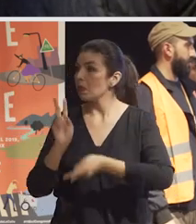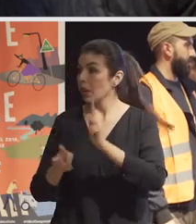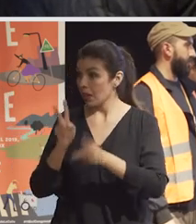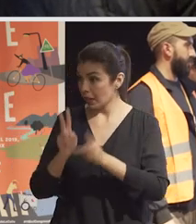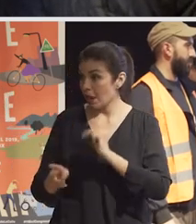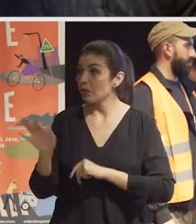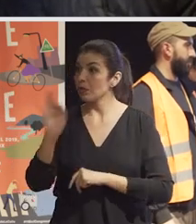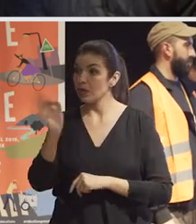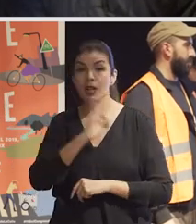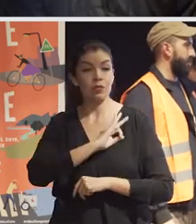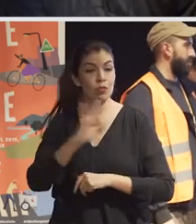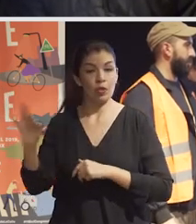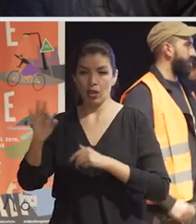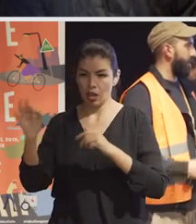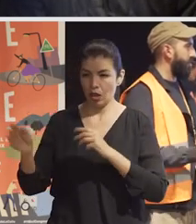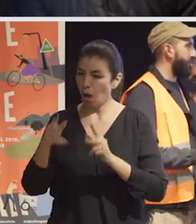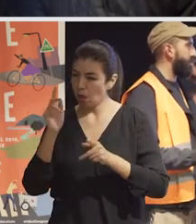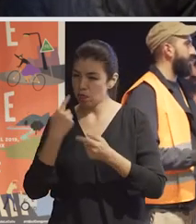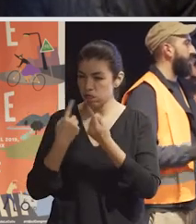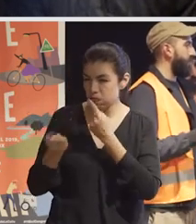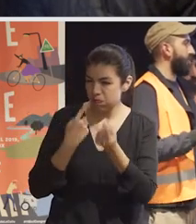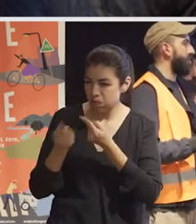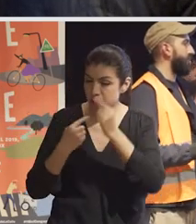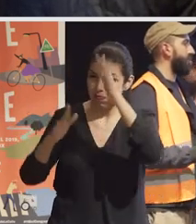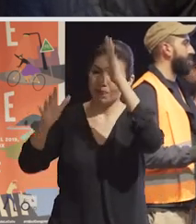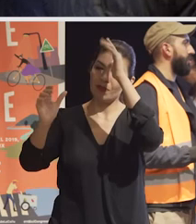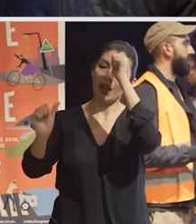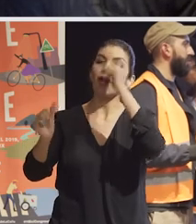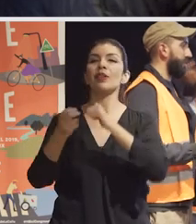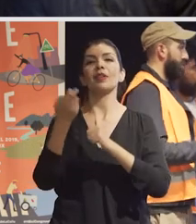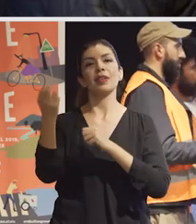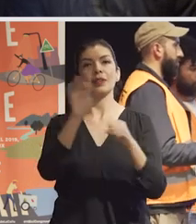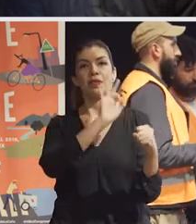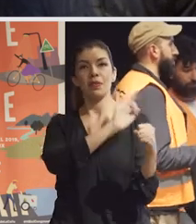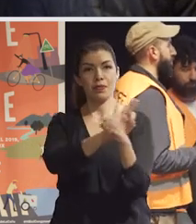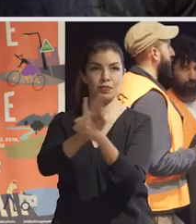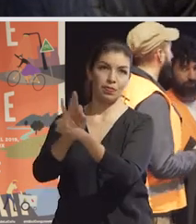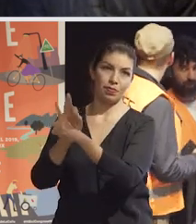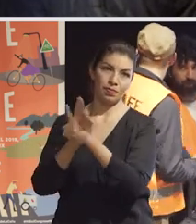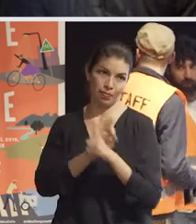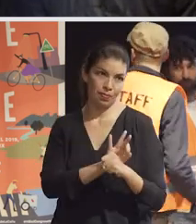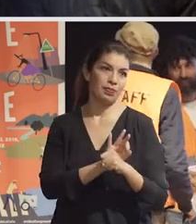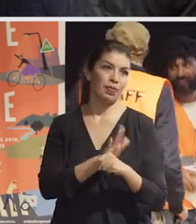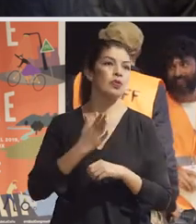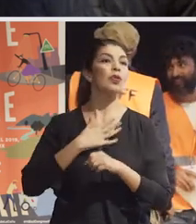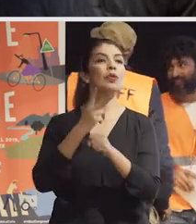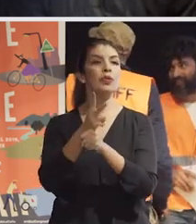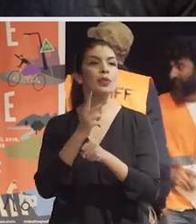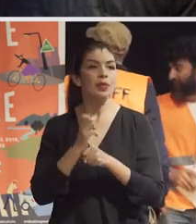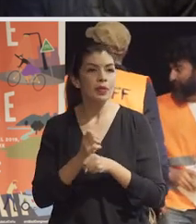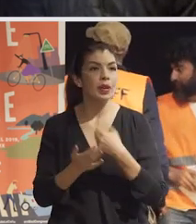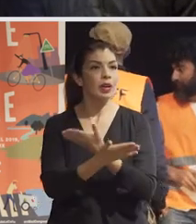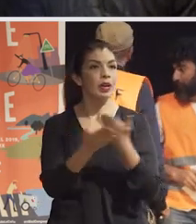yo apelo a eso a que se lleven a estas preguntas las compartan con más gente y este